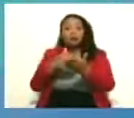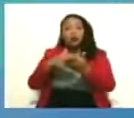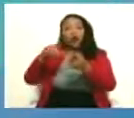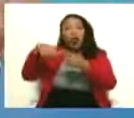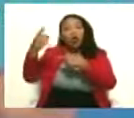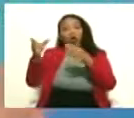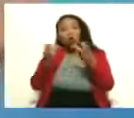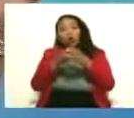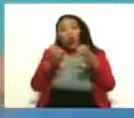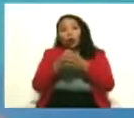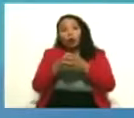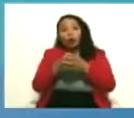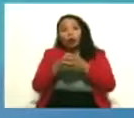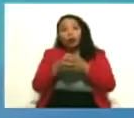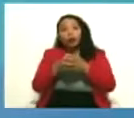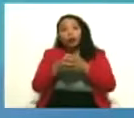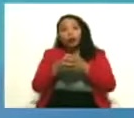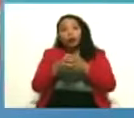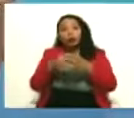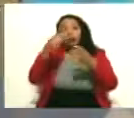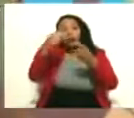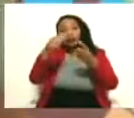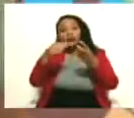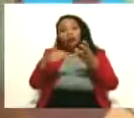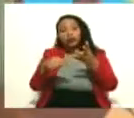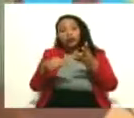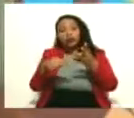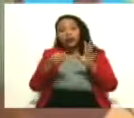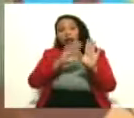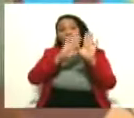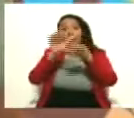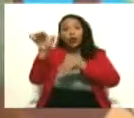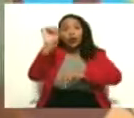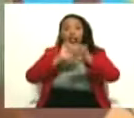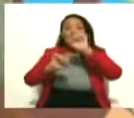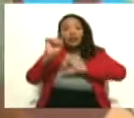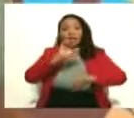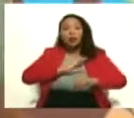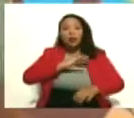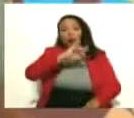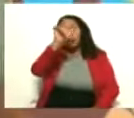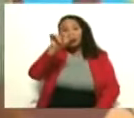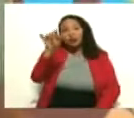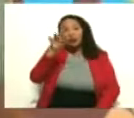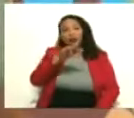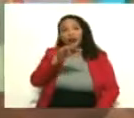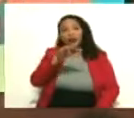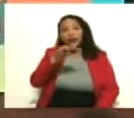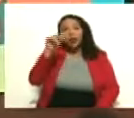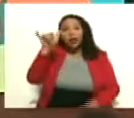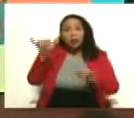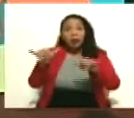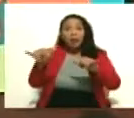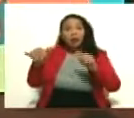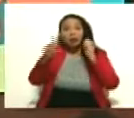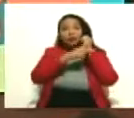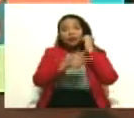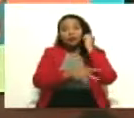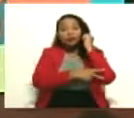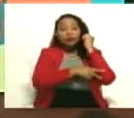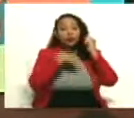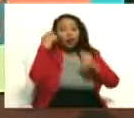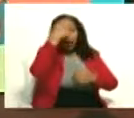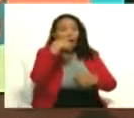grupo de artistas, Gregory Palencia, Deja Vu y Gona, en favor de la defensa de nuestro Esequibo. Y en el mismo Parque Los Caobos, escuchen bien,